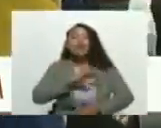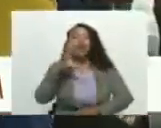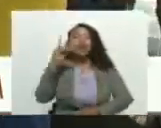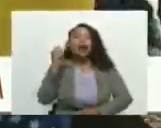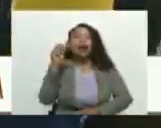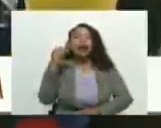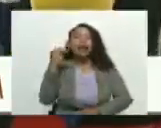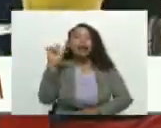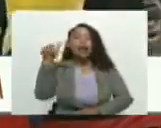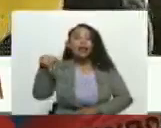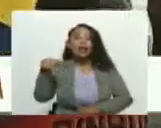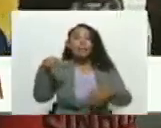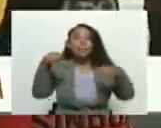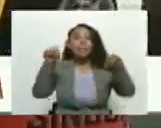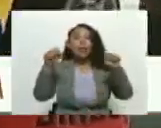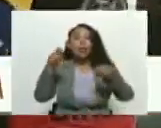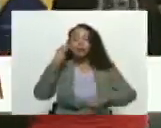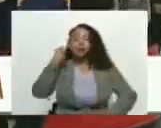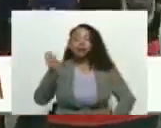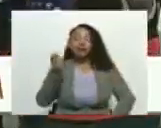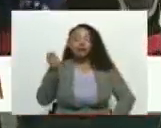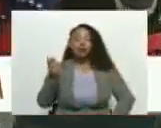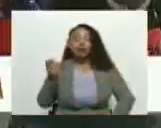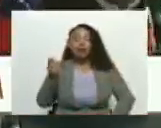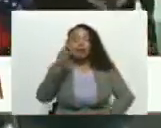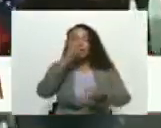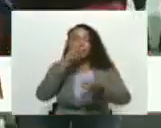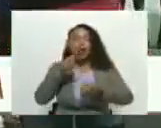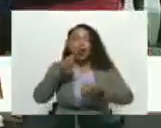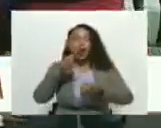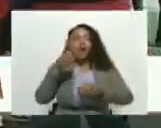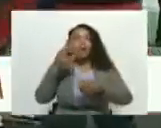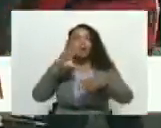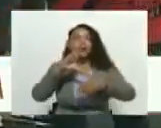de esta moto financiada por el Banco Bicentenario.